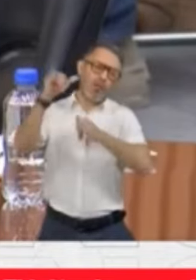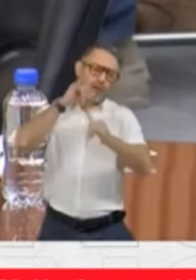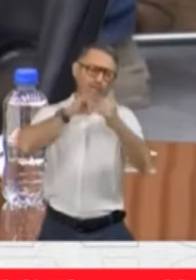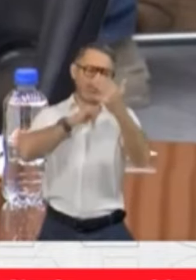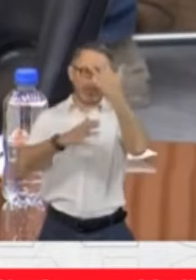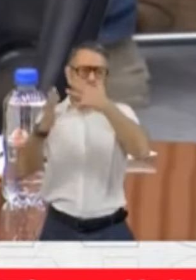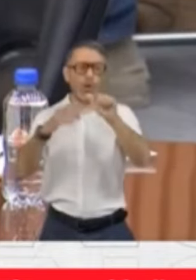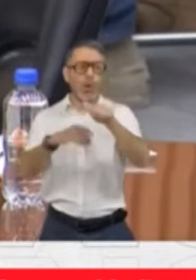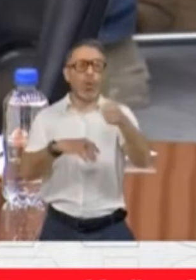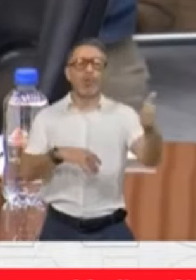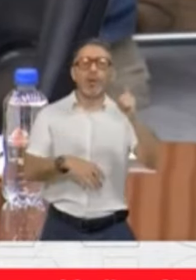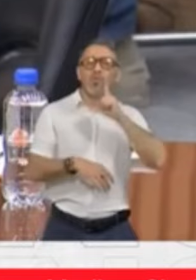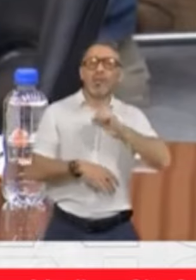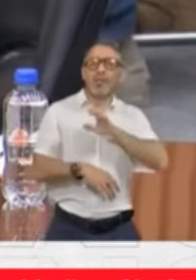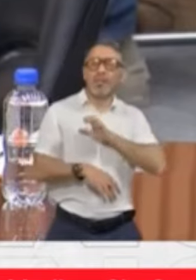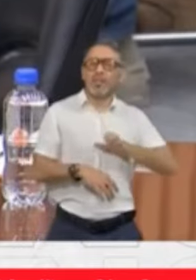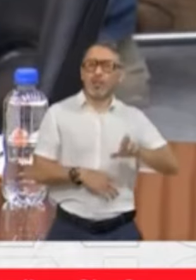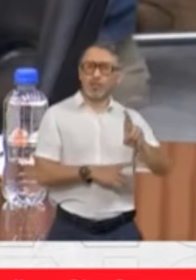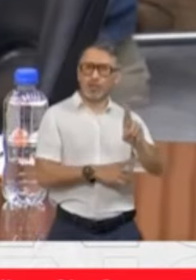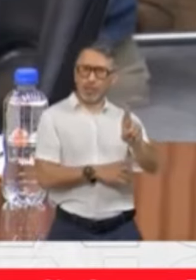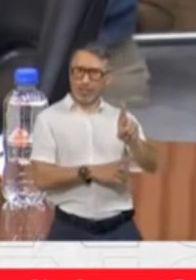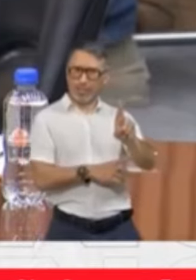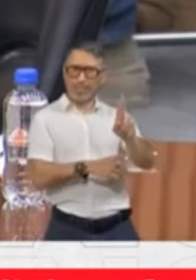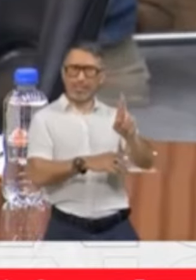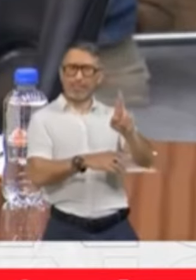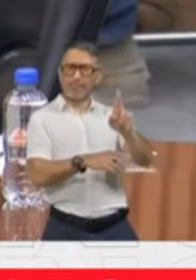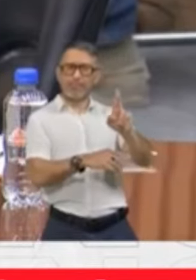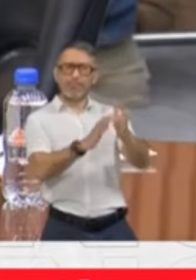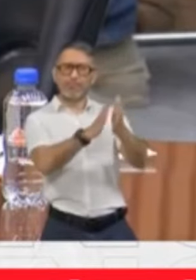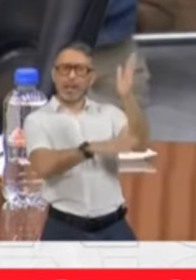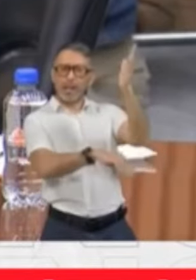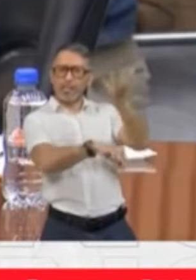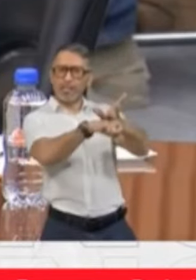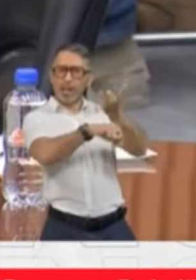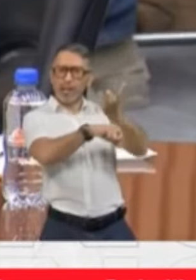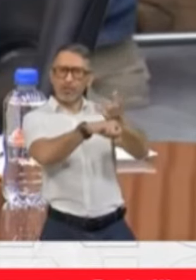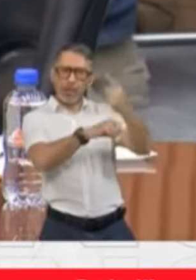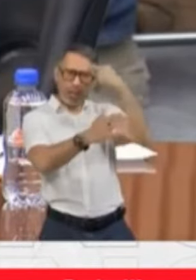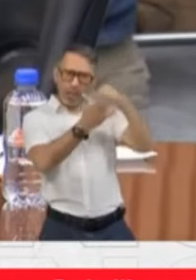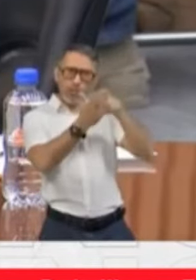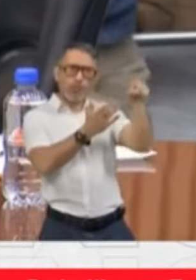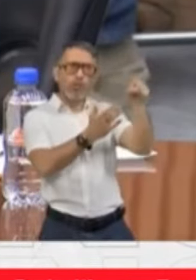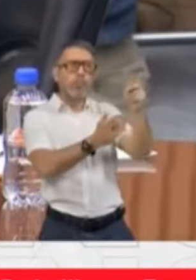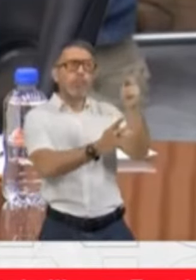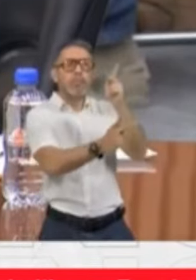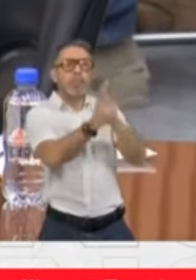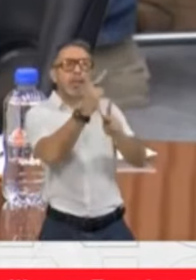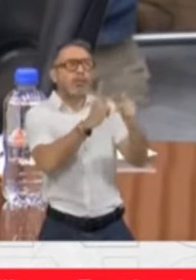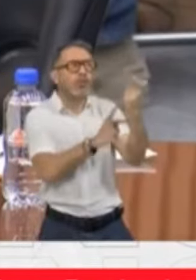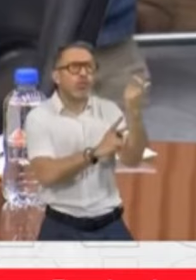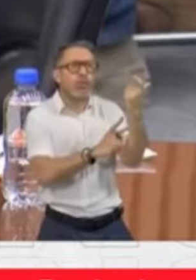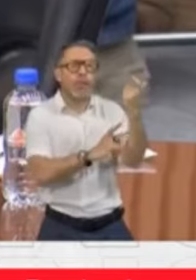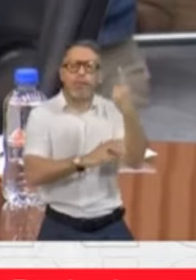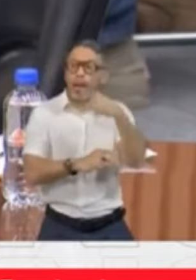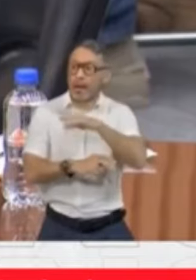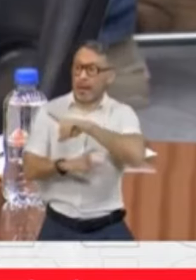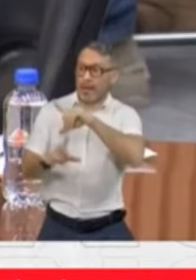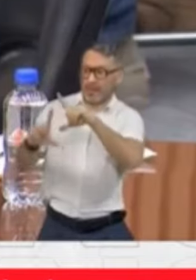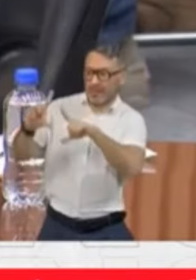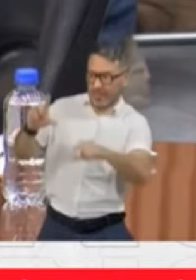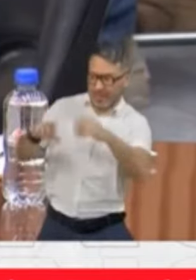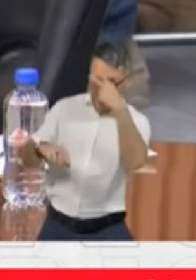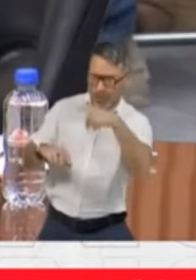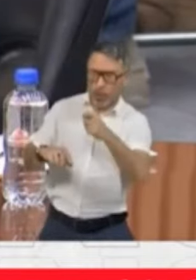Gálvez se la pasa en Estados Unidos asumimos que pidiendo dinero y pretendiendo empeñar el país la